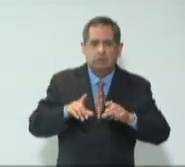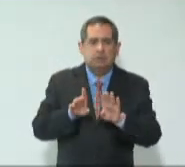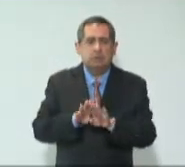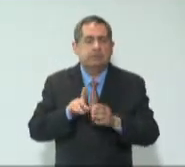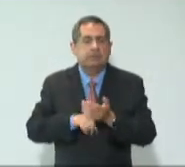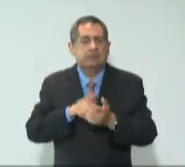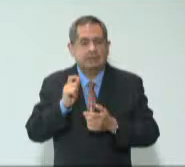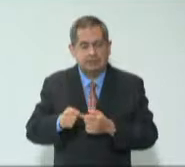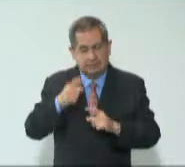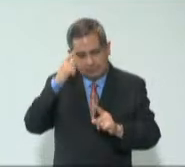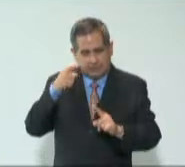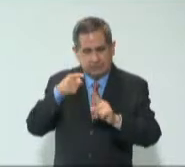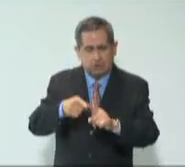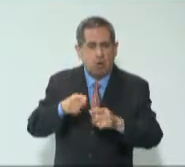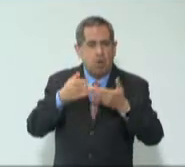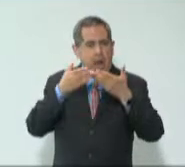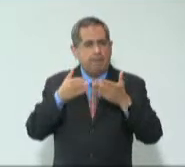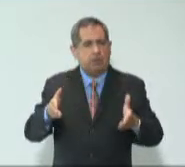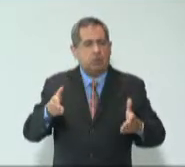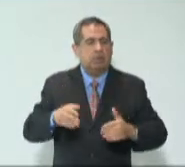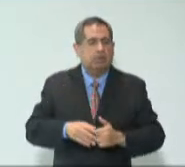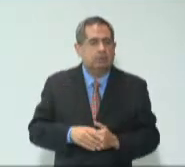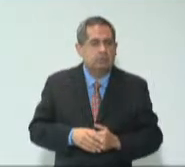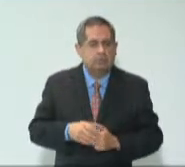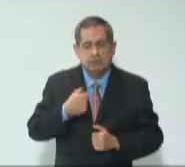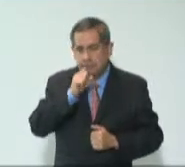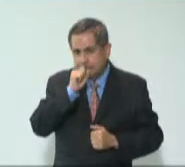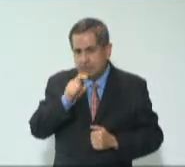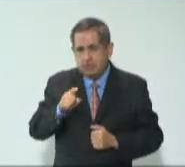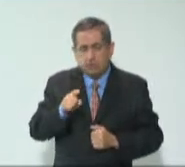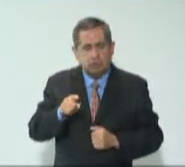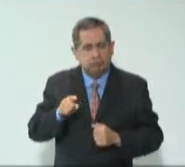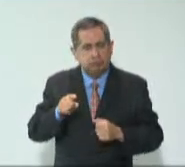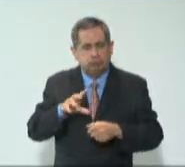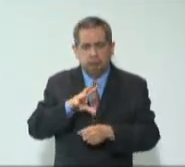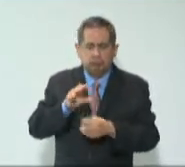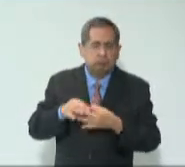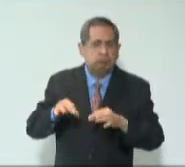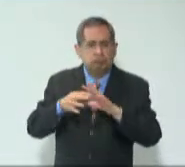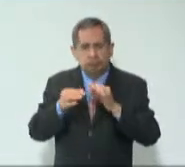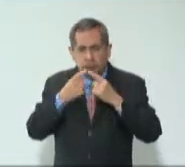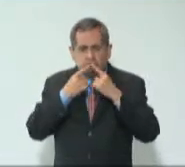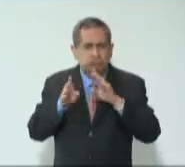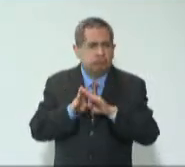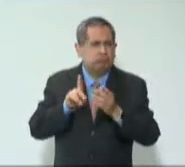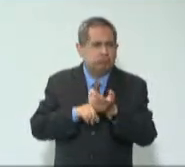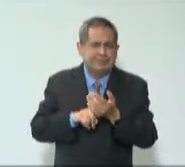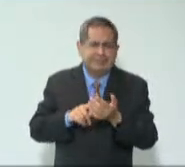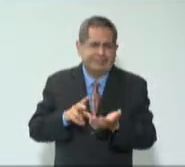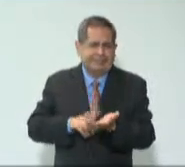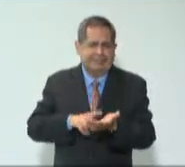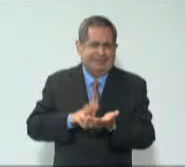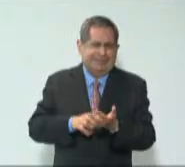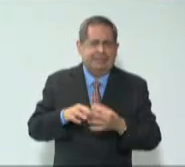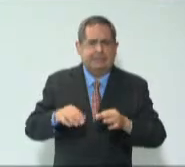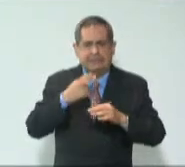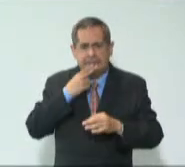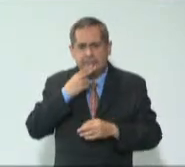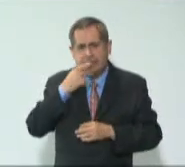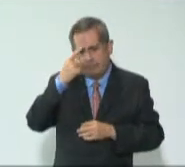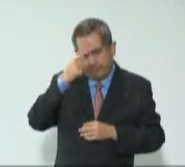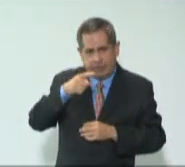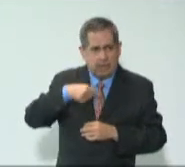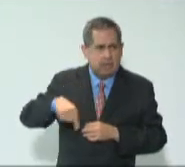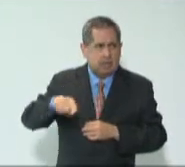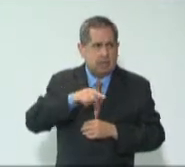propicia un entorno de apertura y así tiene en sus manos esta valiosa y grande herramienta que tiene en sus